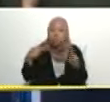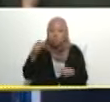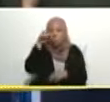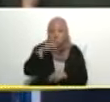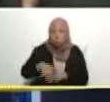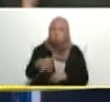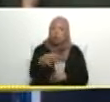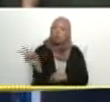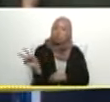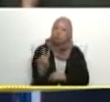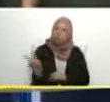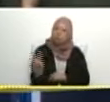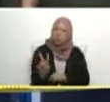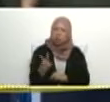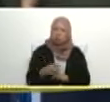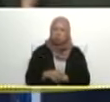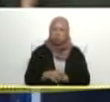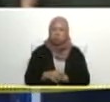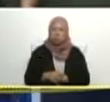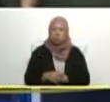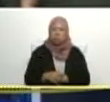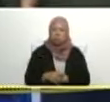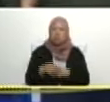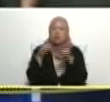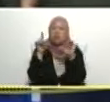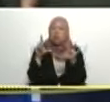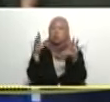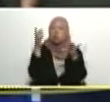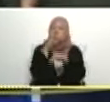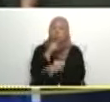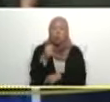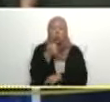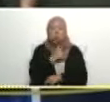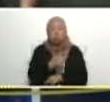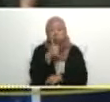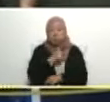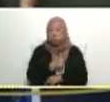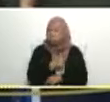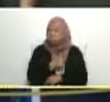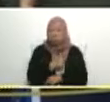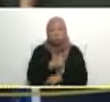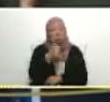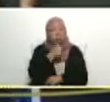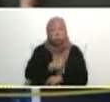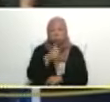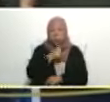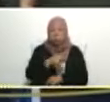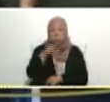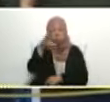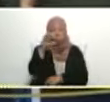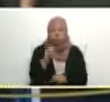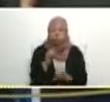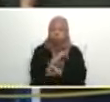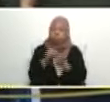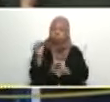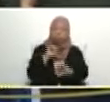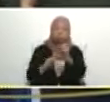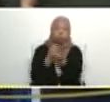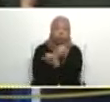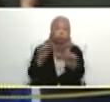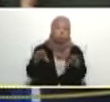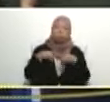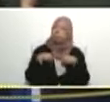pueblo venezolano. Tendremos cero tolerancia, repito, tendremos cero tolerancia con